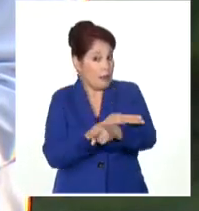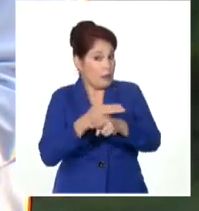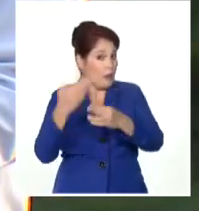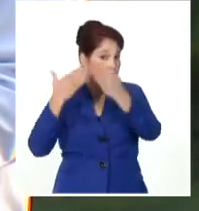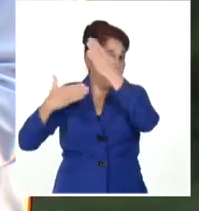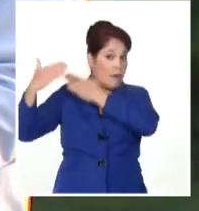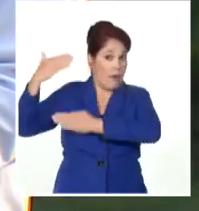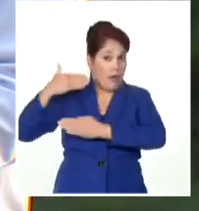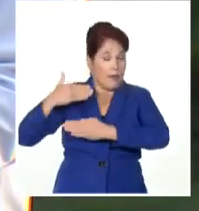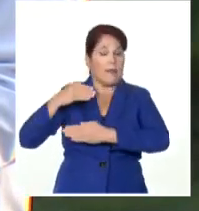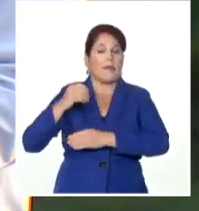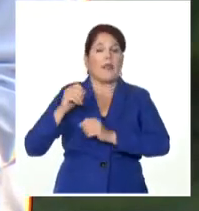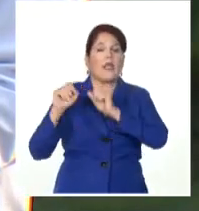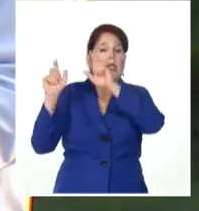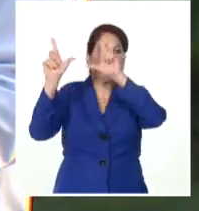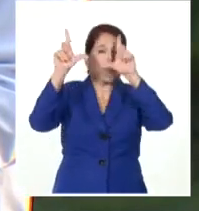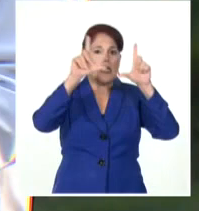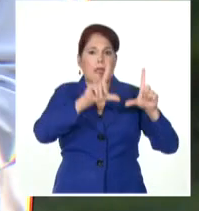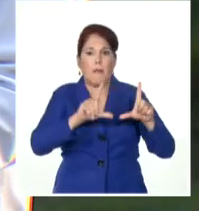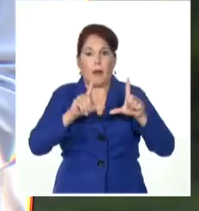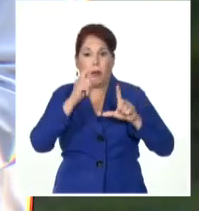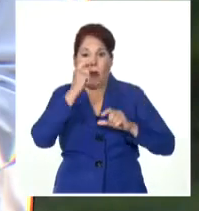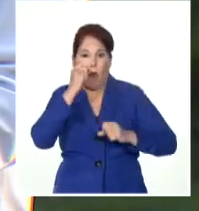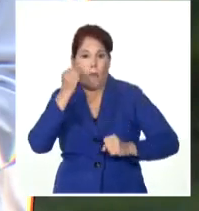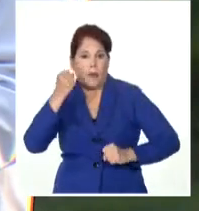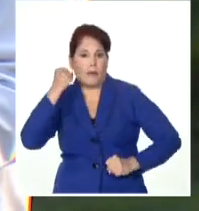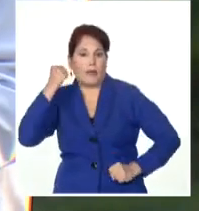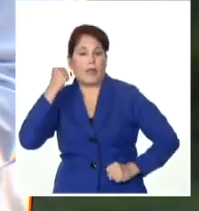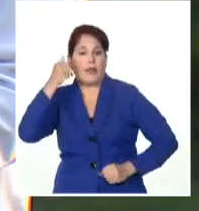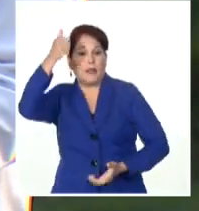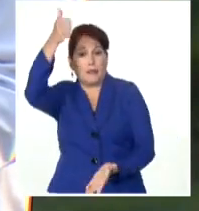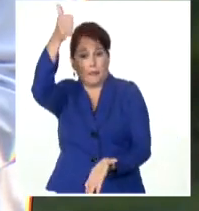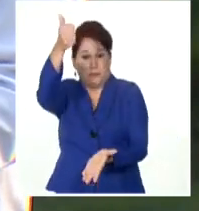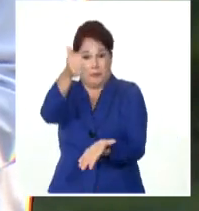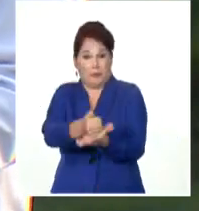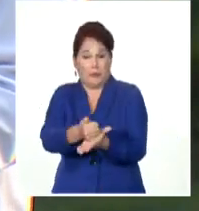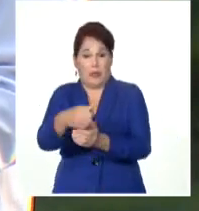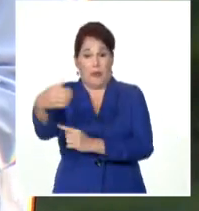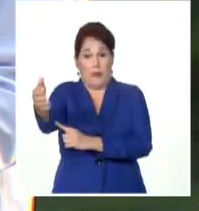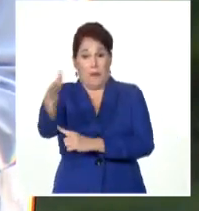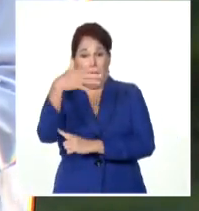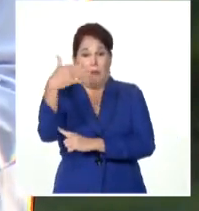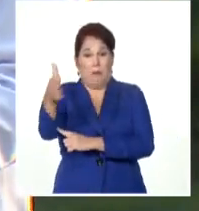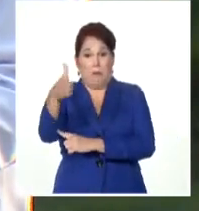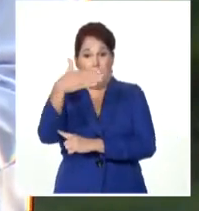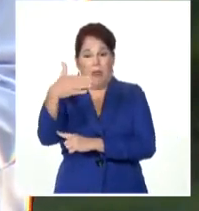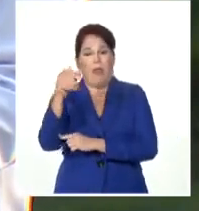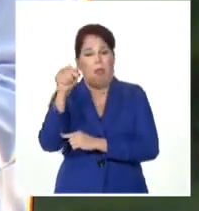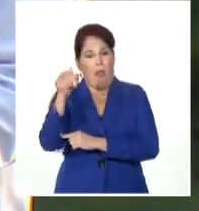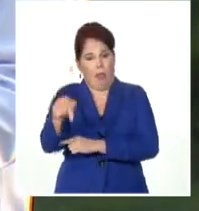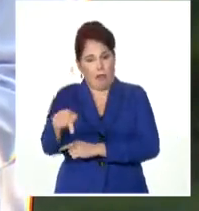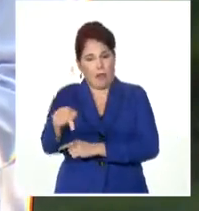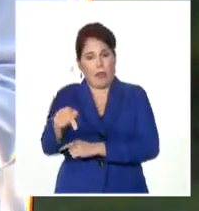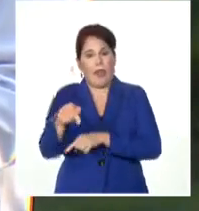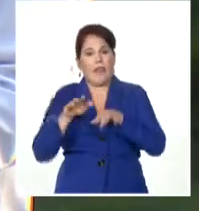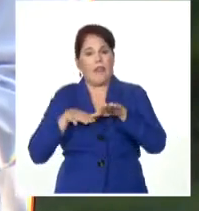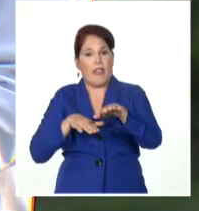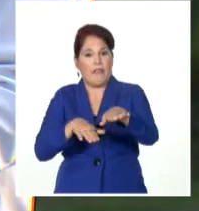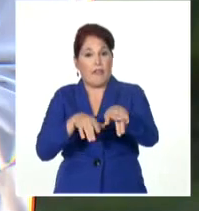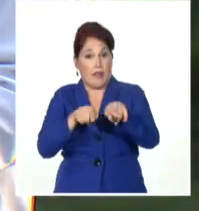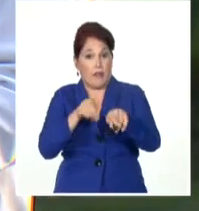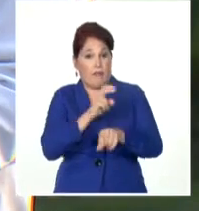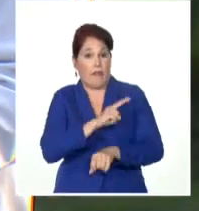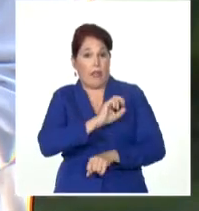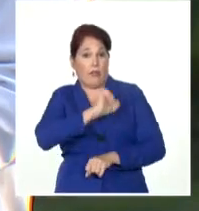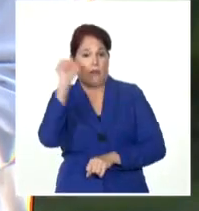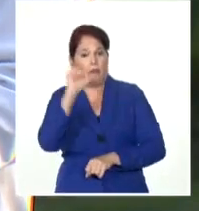recorrieron el mundo las imágenes del soldado fijando la bandera soviética en lo alto del Reichstag, del desfile en el cual los